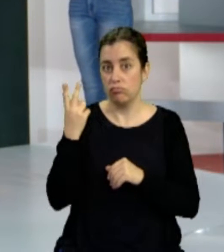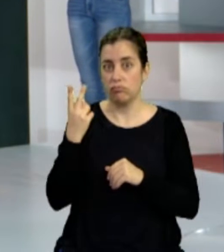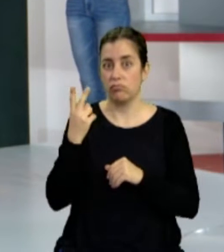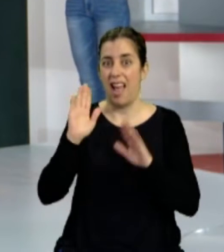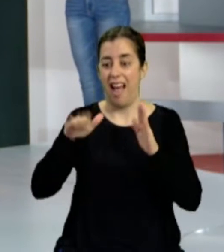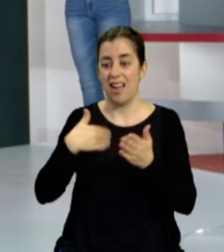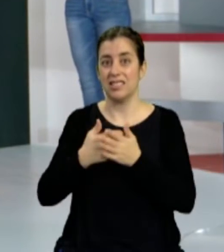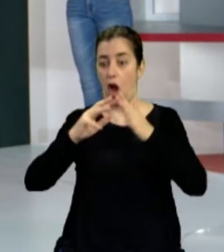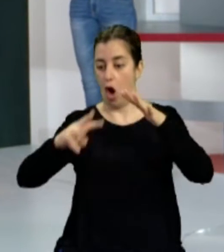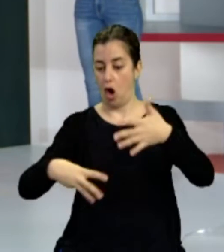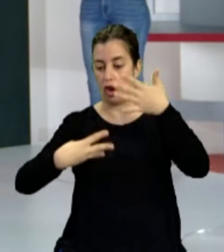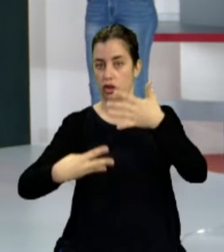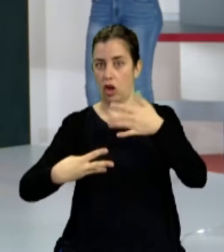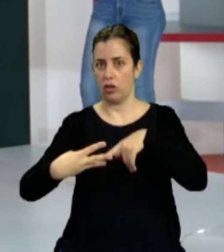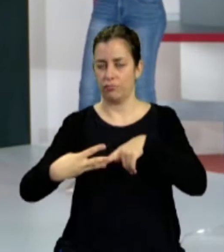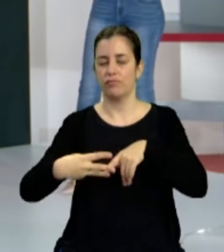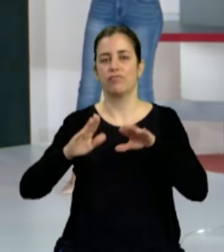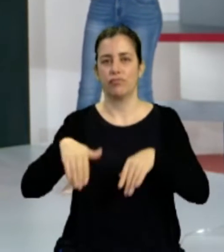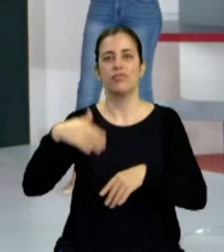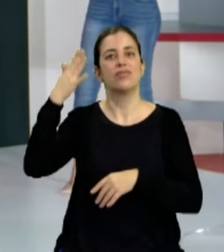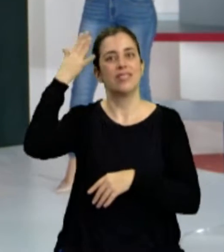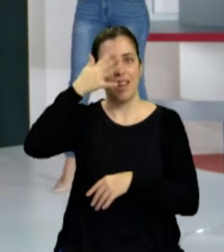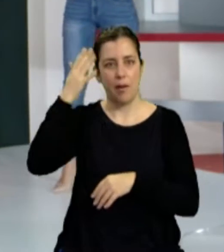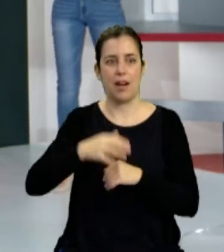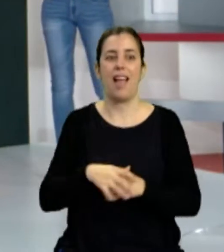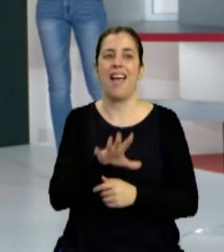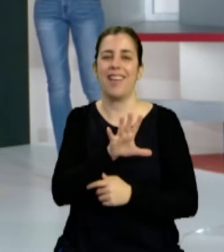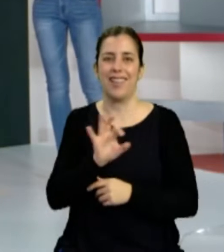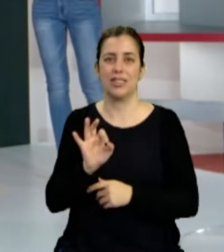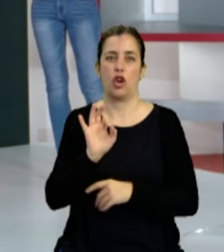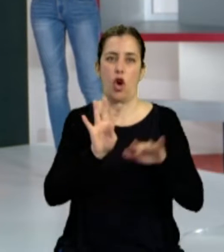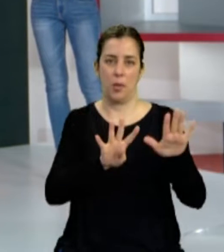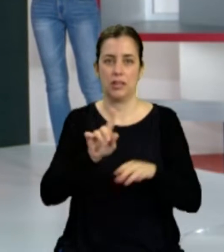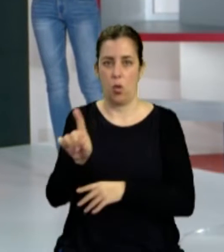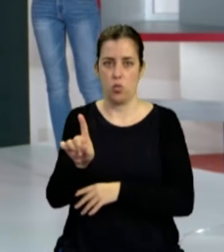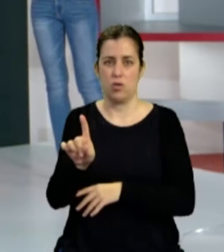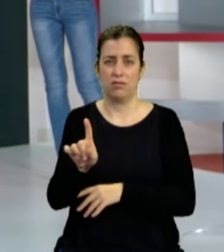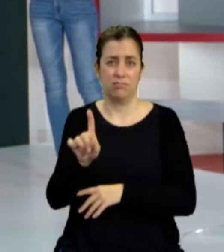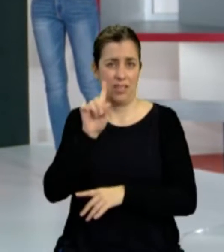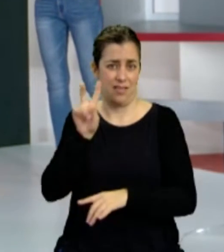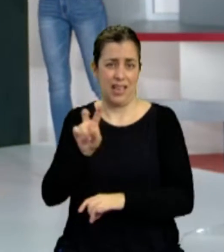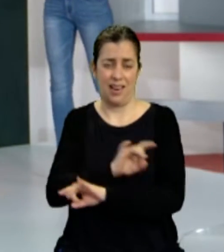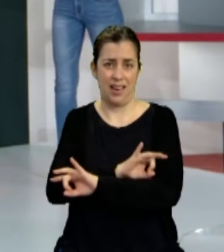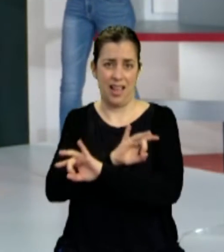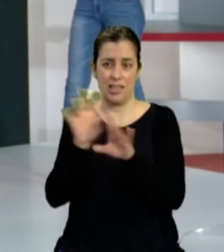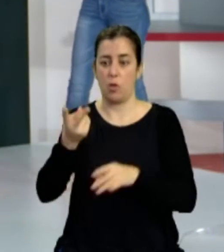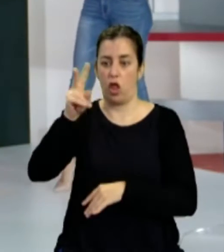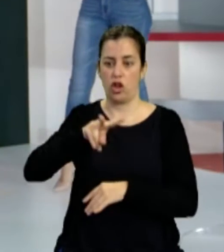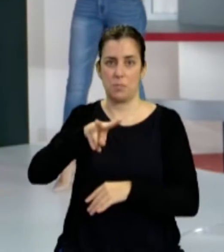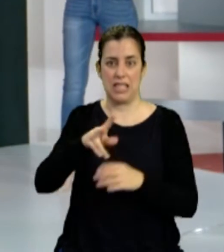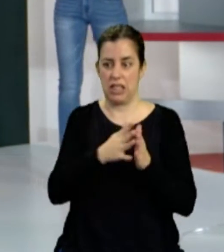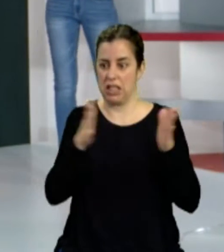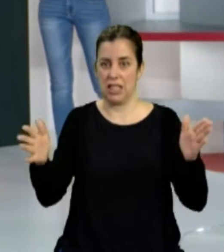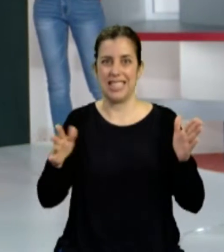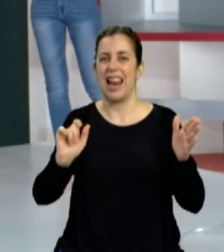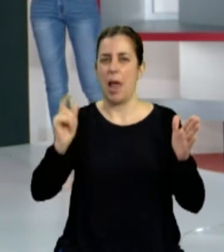8ª posición para encontrar a Navarra con 591 casos. Es sin duda la cifra más baja en 2 meses. La media de España, ahí